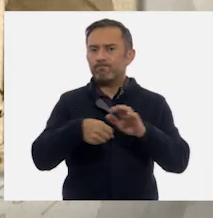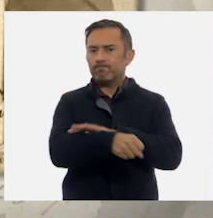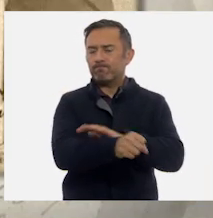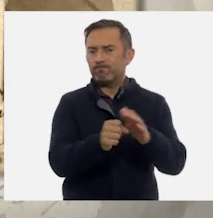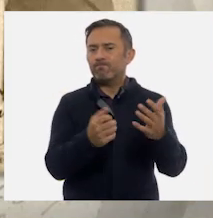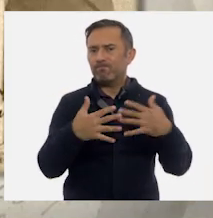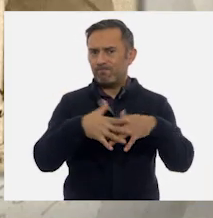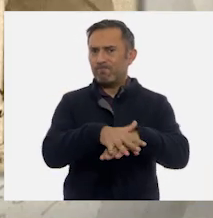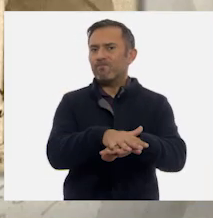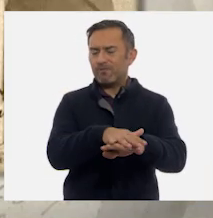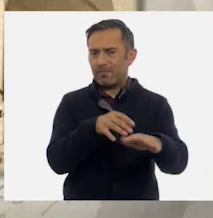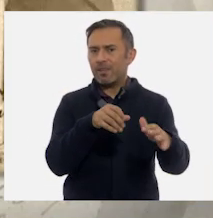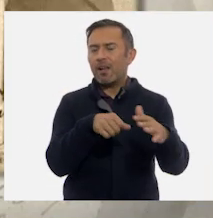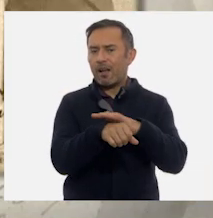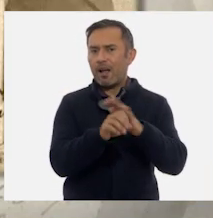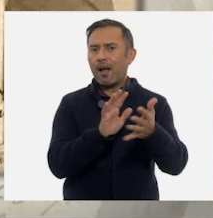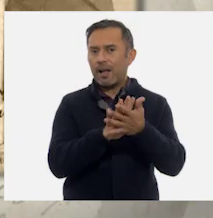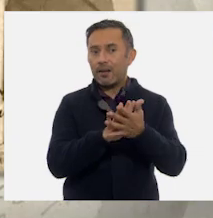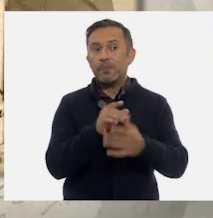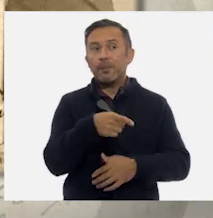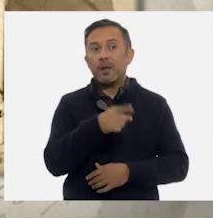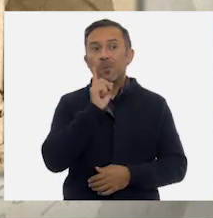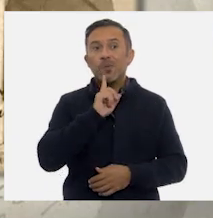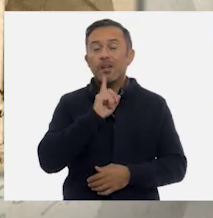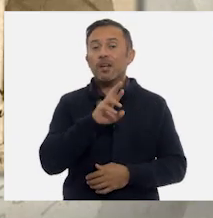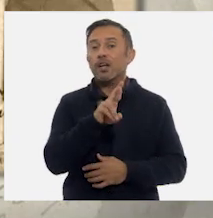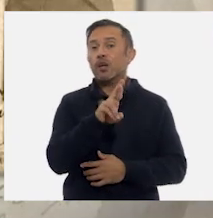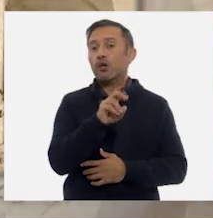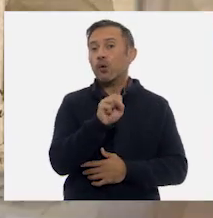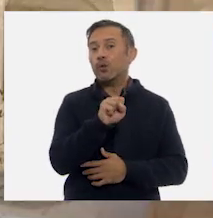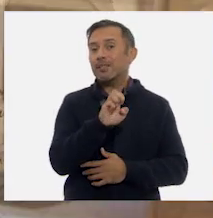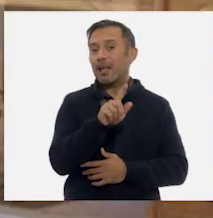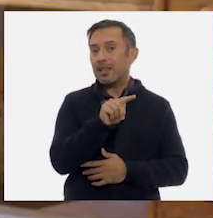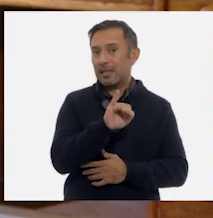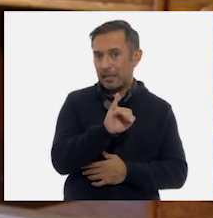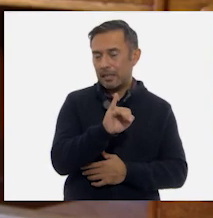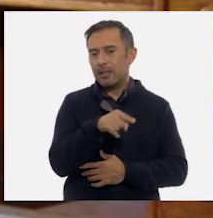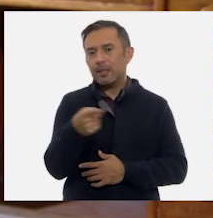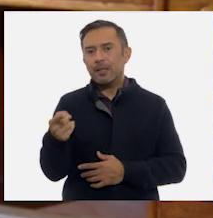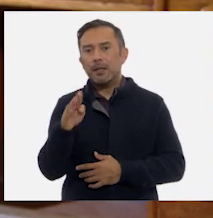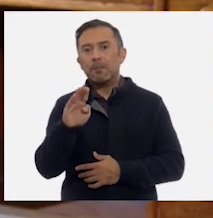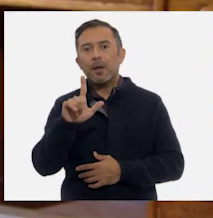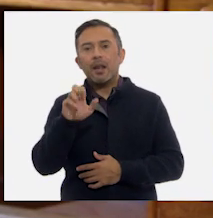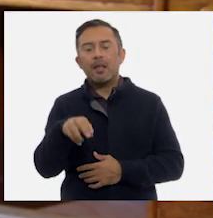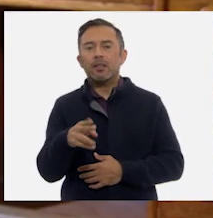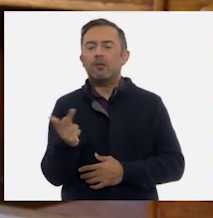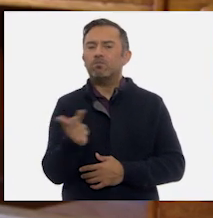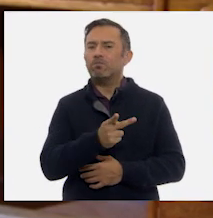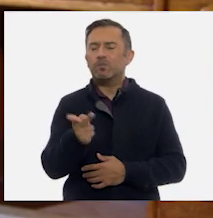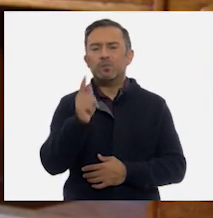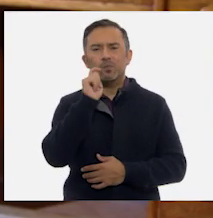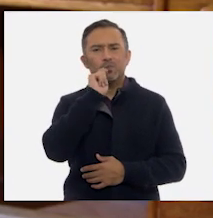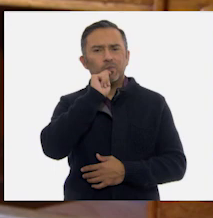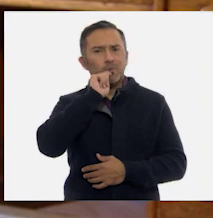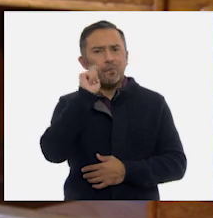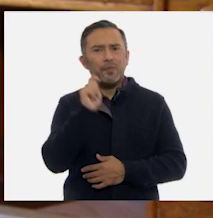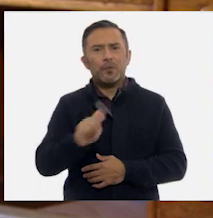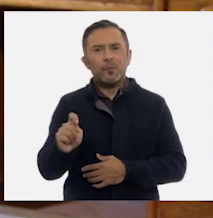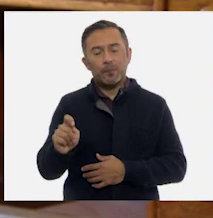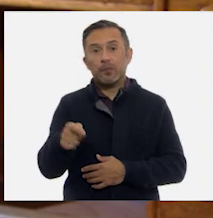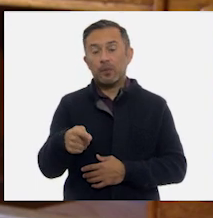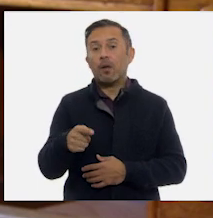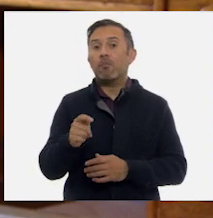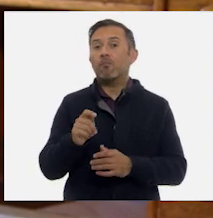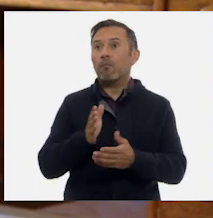muy fuerte, Rossetti y Belén, y pues su incorporación a la revolución va a ser